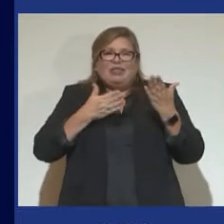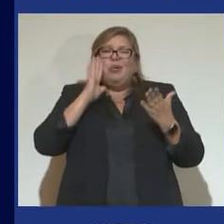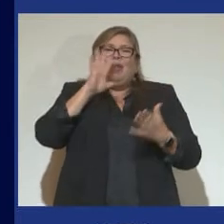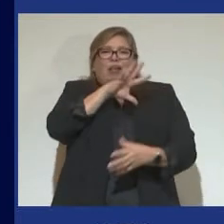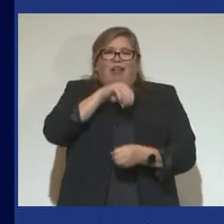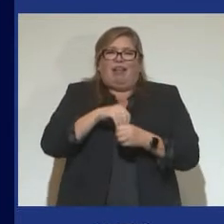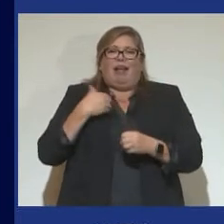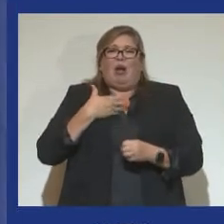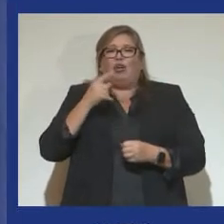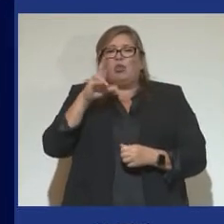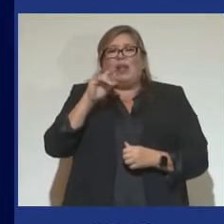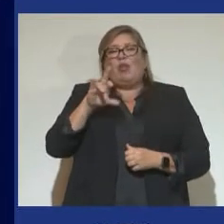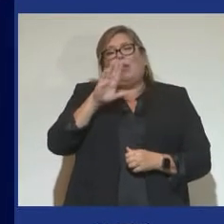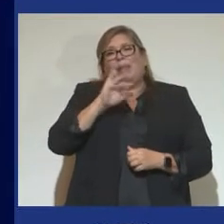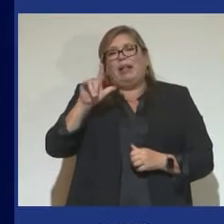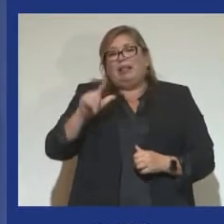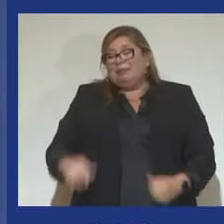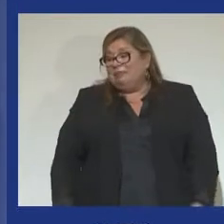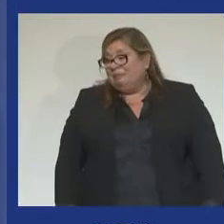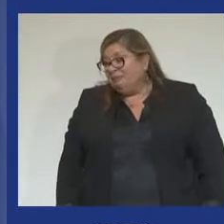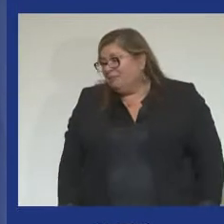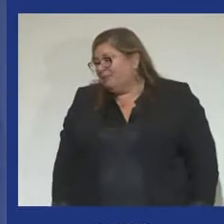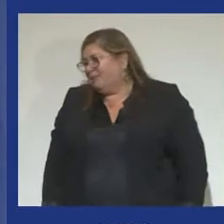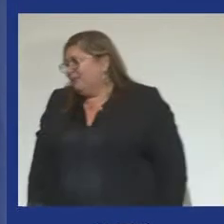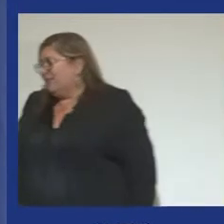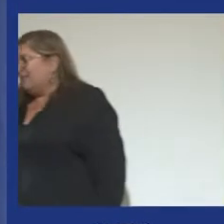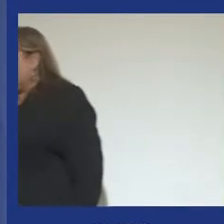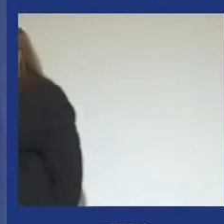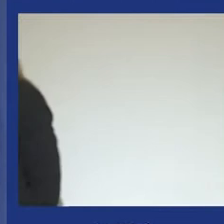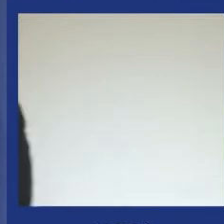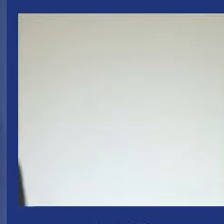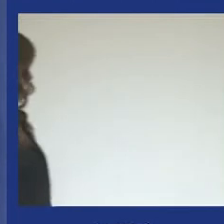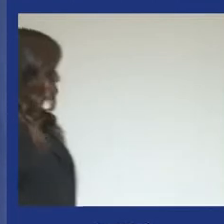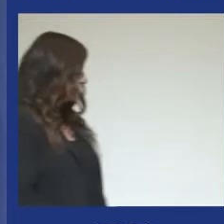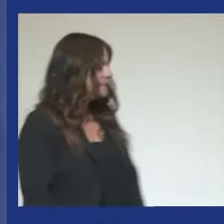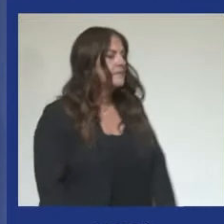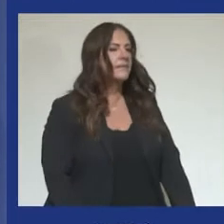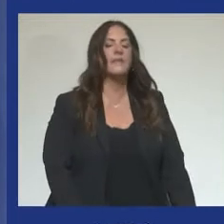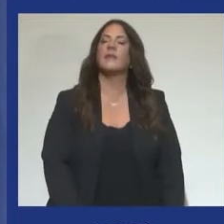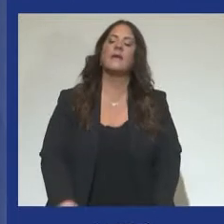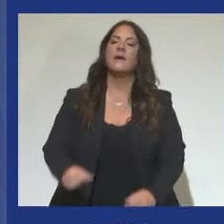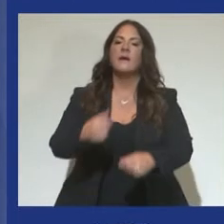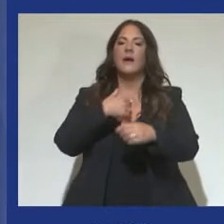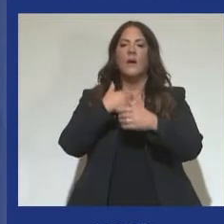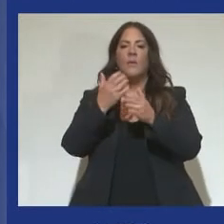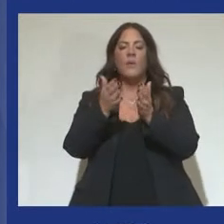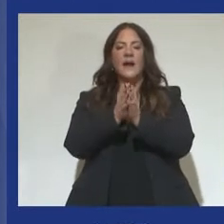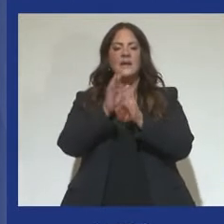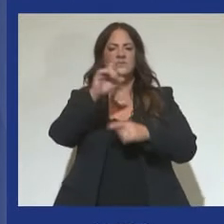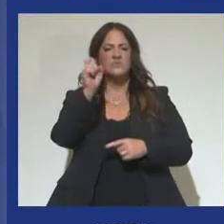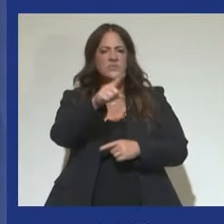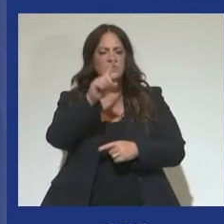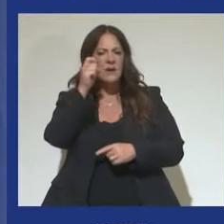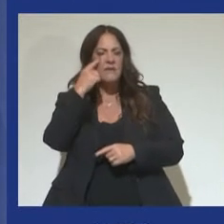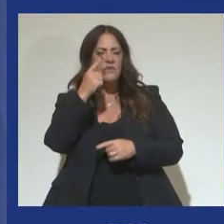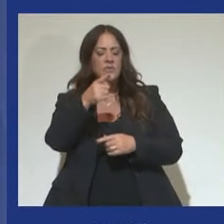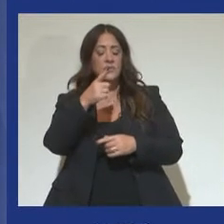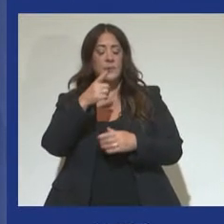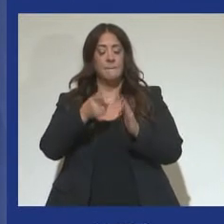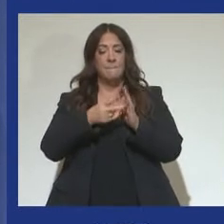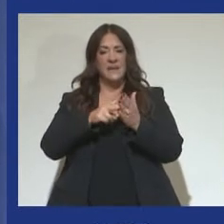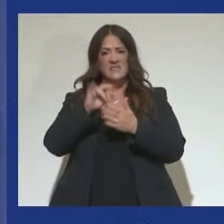será parte de este esfuerzo sin el gobernador creo que lo que le oigo decir es que